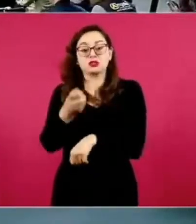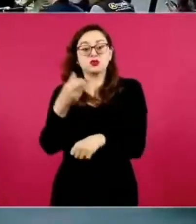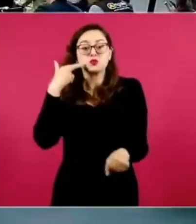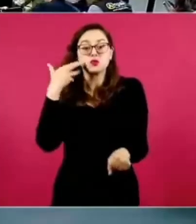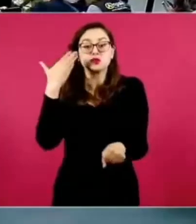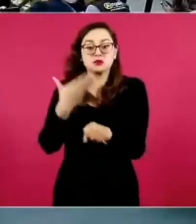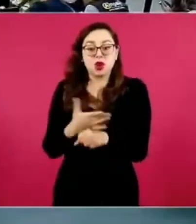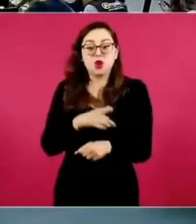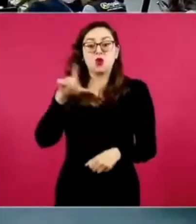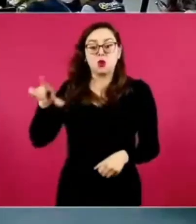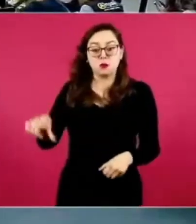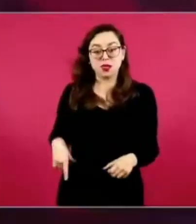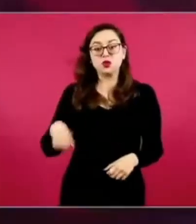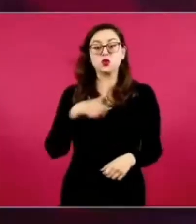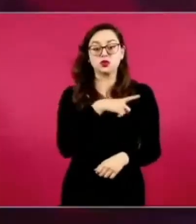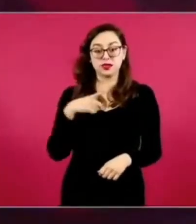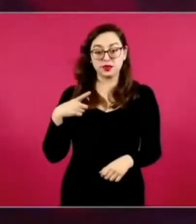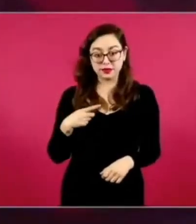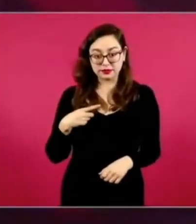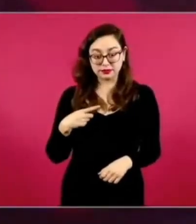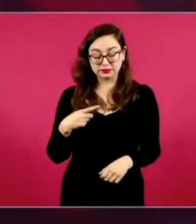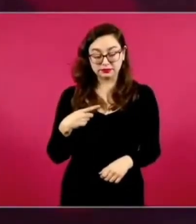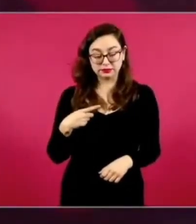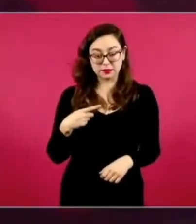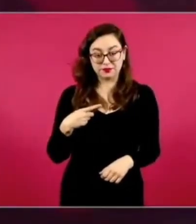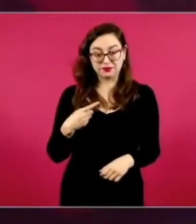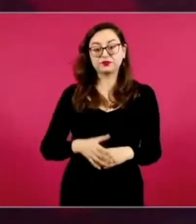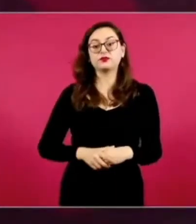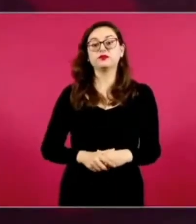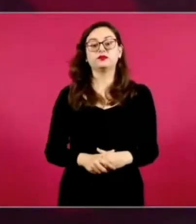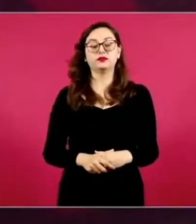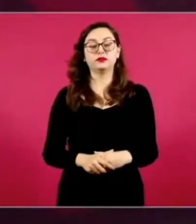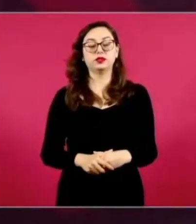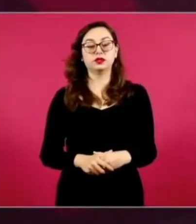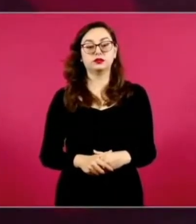hubiesen organizaciones, ¿sí?,